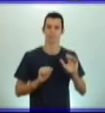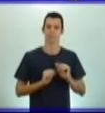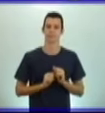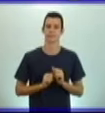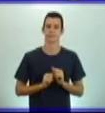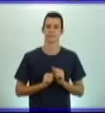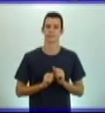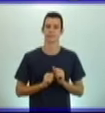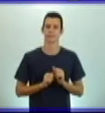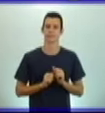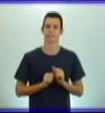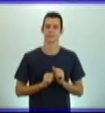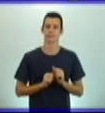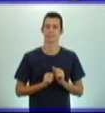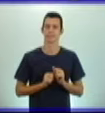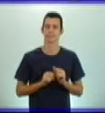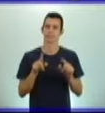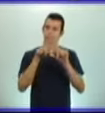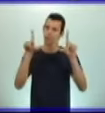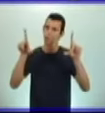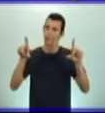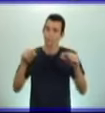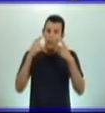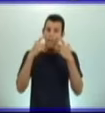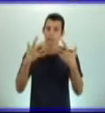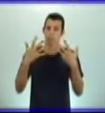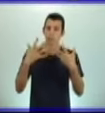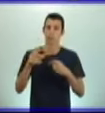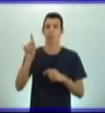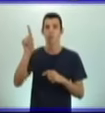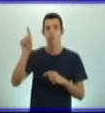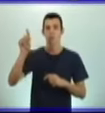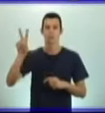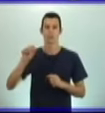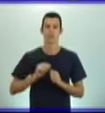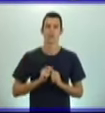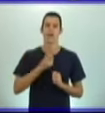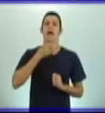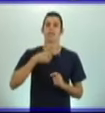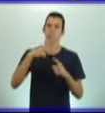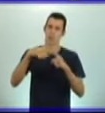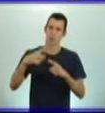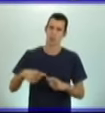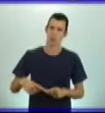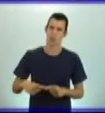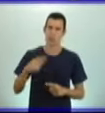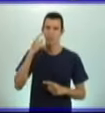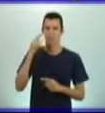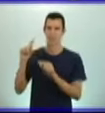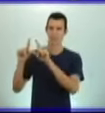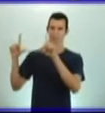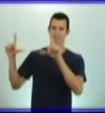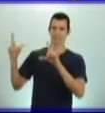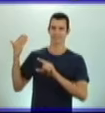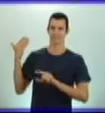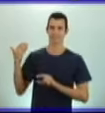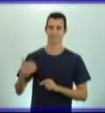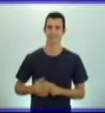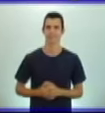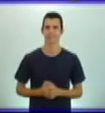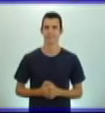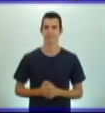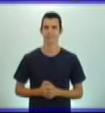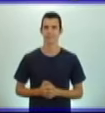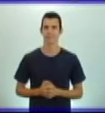no pueden dejar de estudiar y los ejemplos que ustedes deben analizar. Igualmente en el memento, ustedes saben que